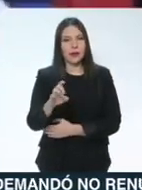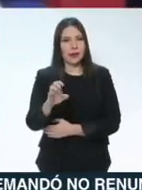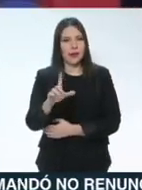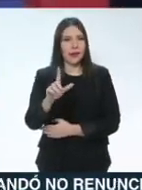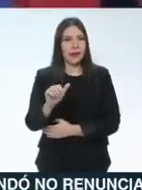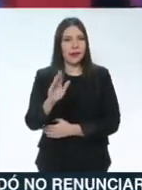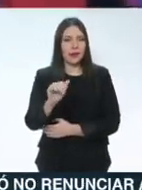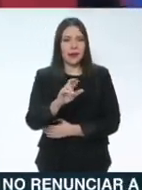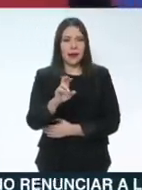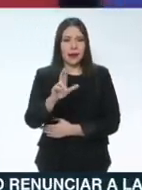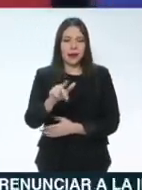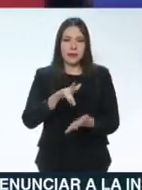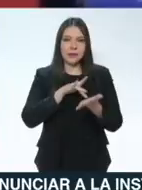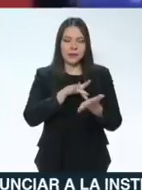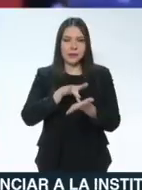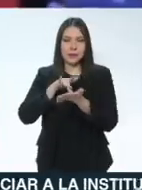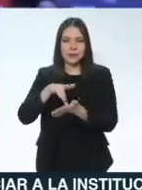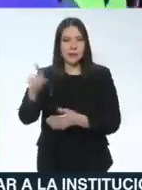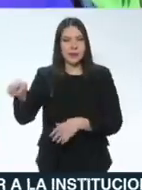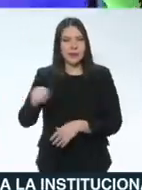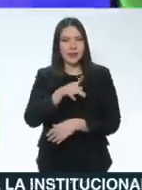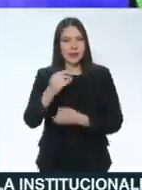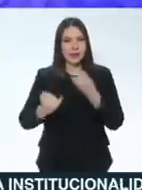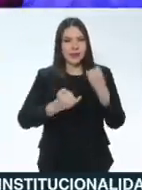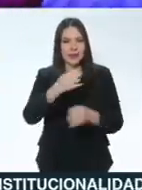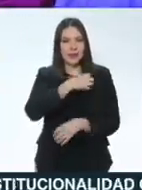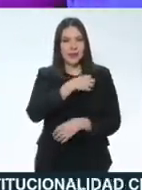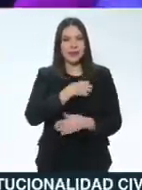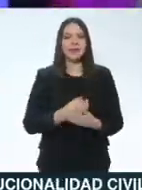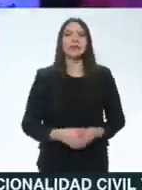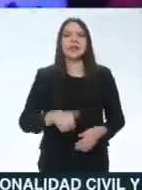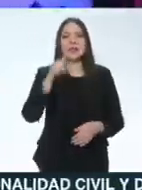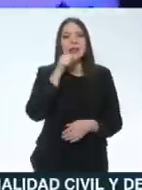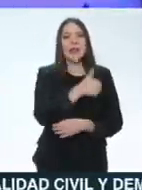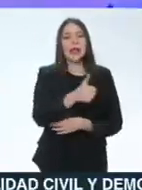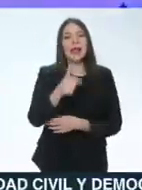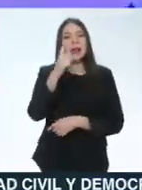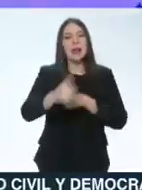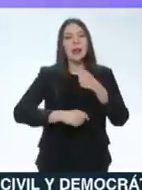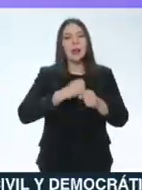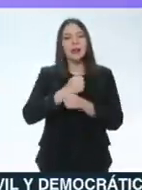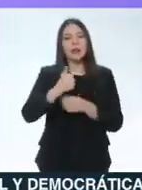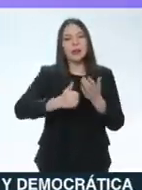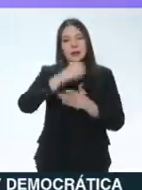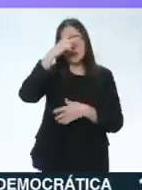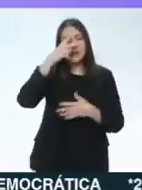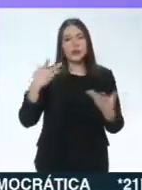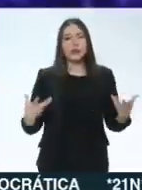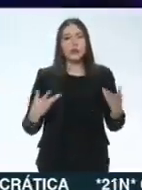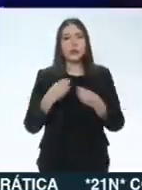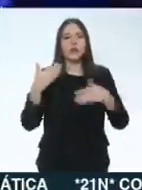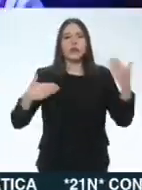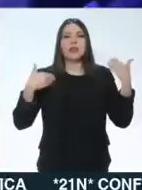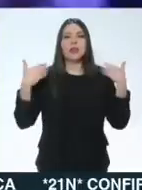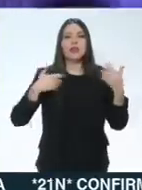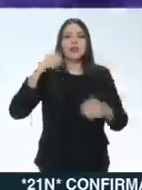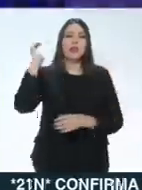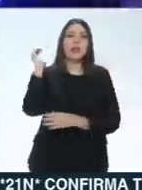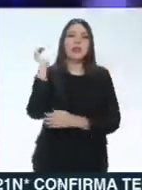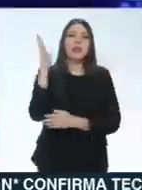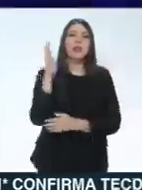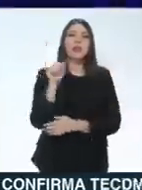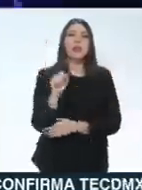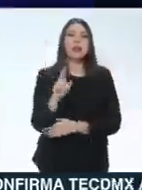Y bueno, como cada año la NFL México ya se alista para celebrar junto con los aficionados el Super Bowl. Y qué